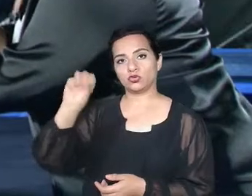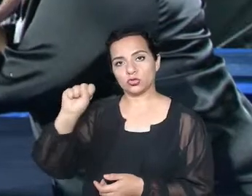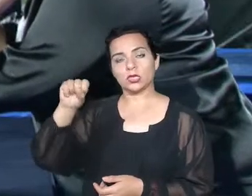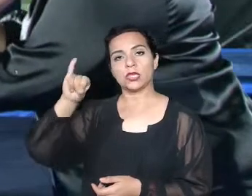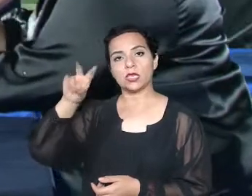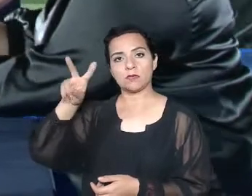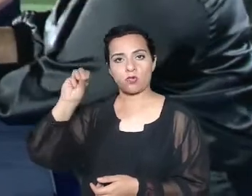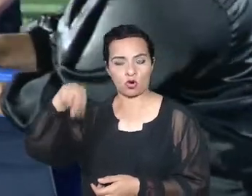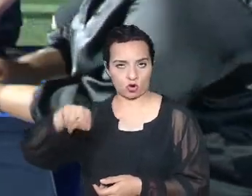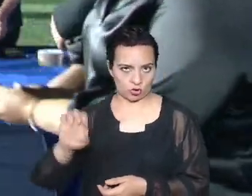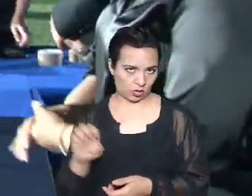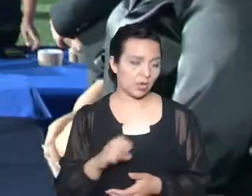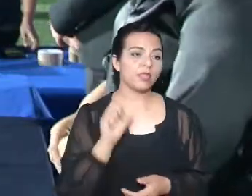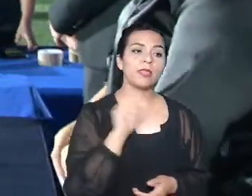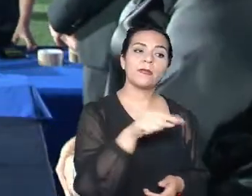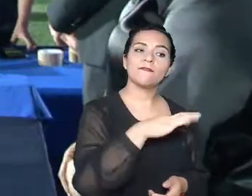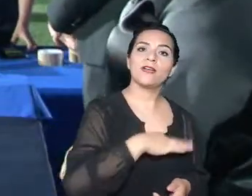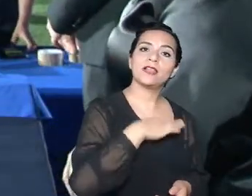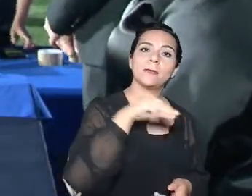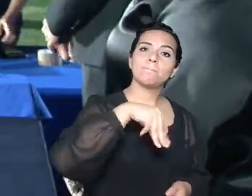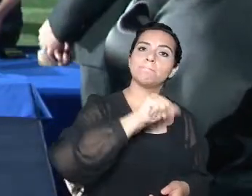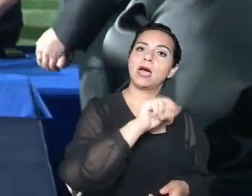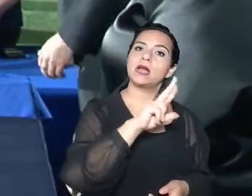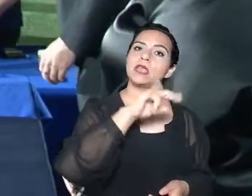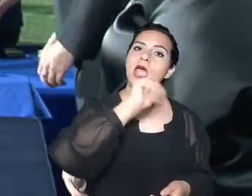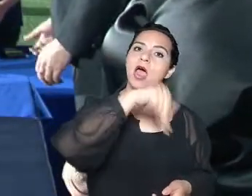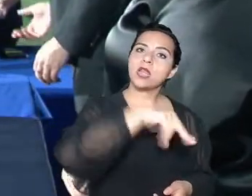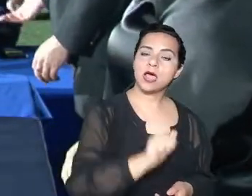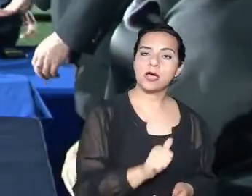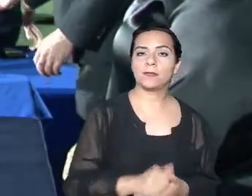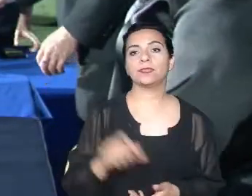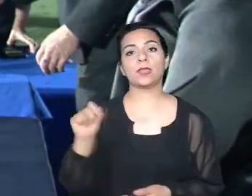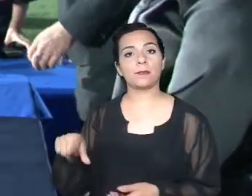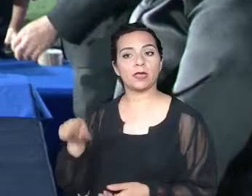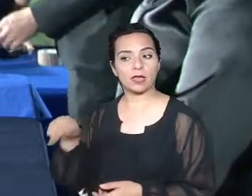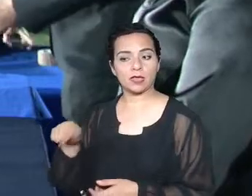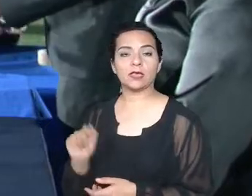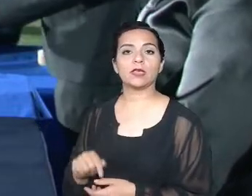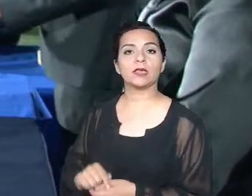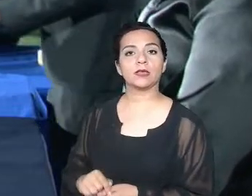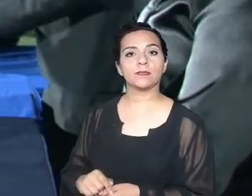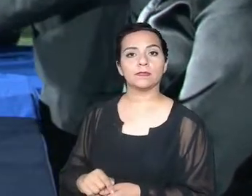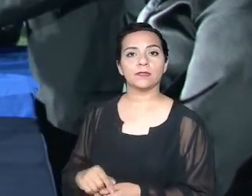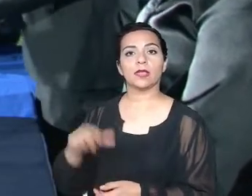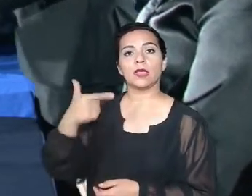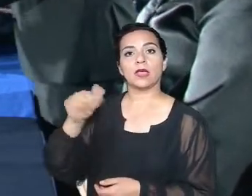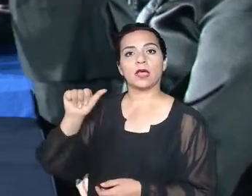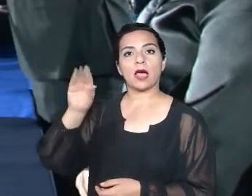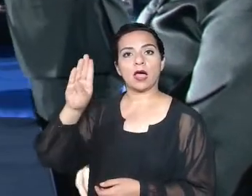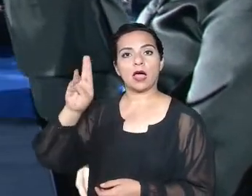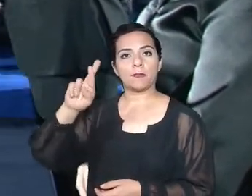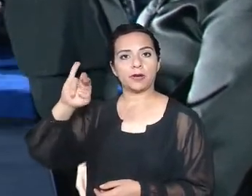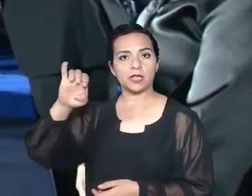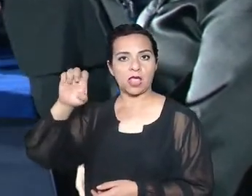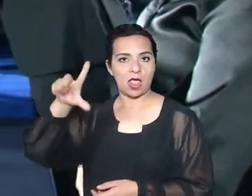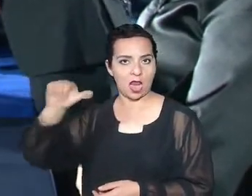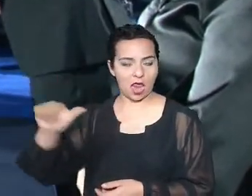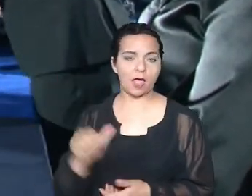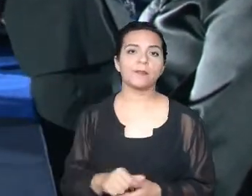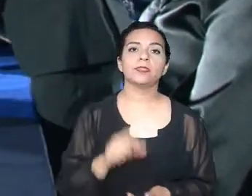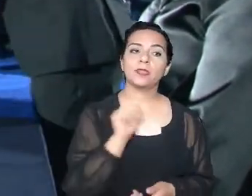Velarde. Felicitamos a Mariana Carrasco Terán. Igualmente recibe también su reconocimiento Gabriela Janet Paredes